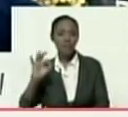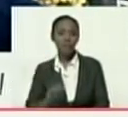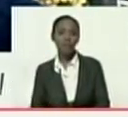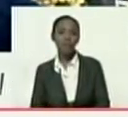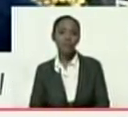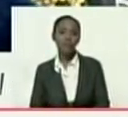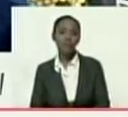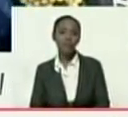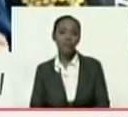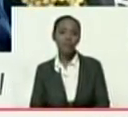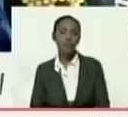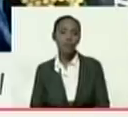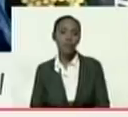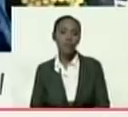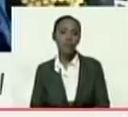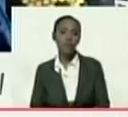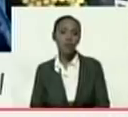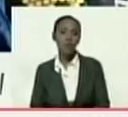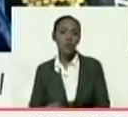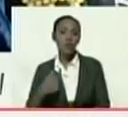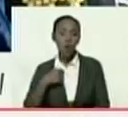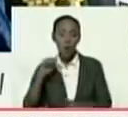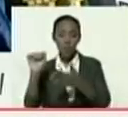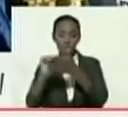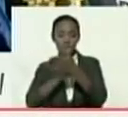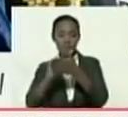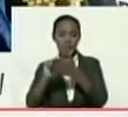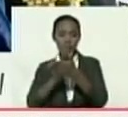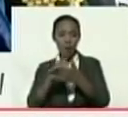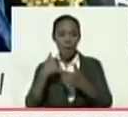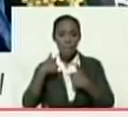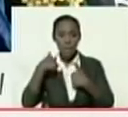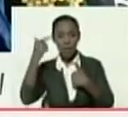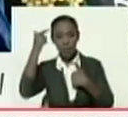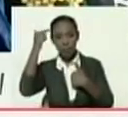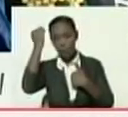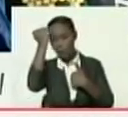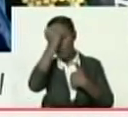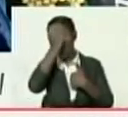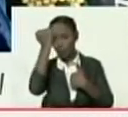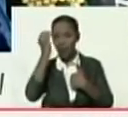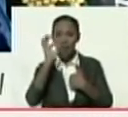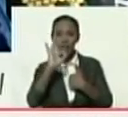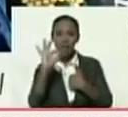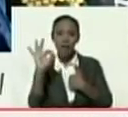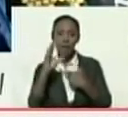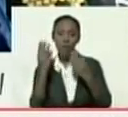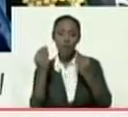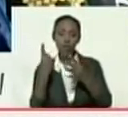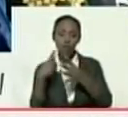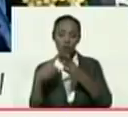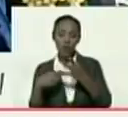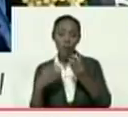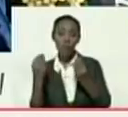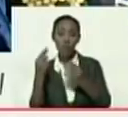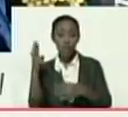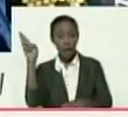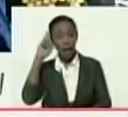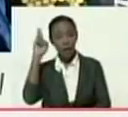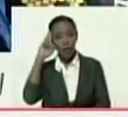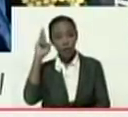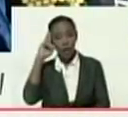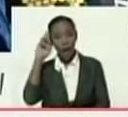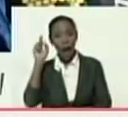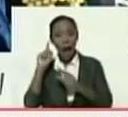nunca voy a poder borrar de mi mente por muchas cosas, muchas razones,